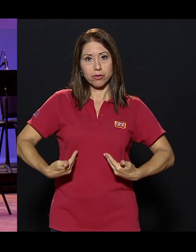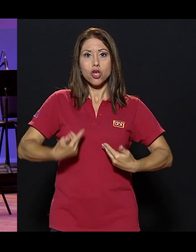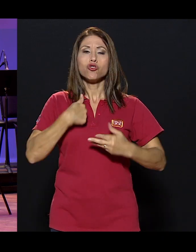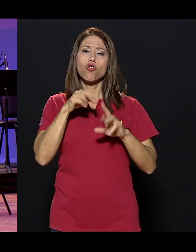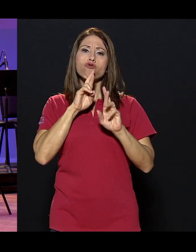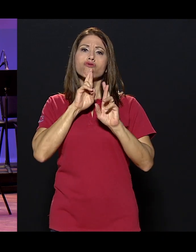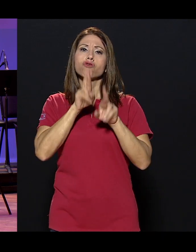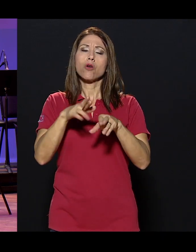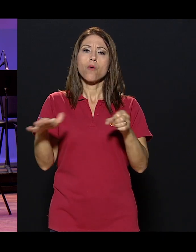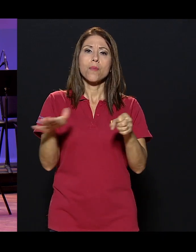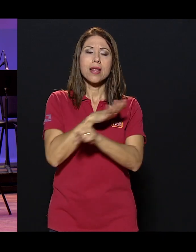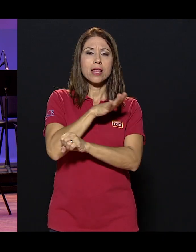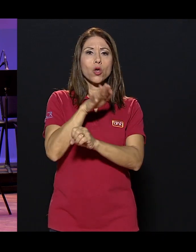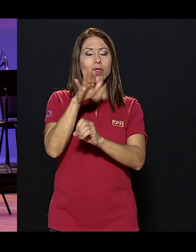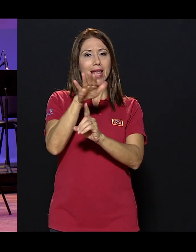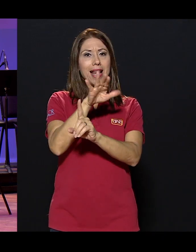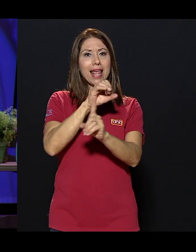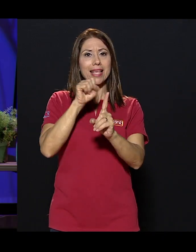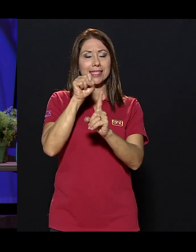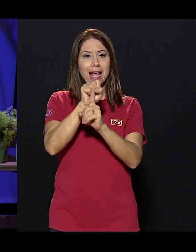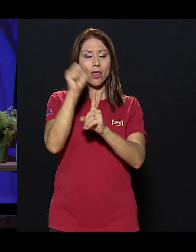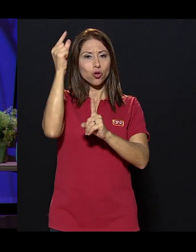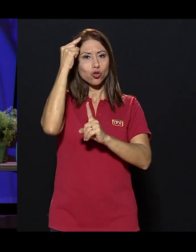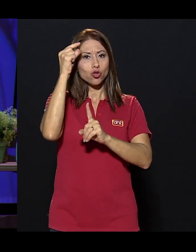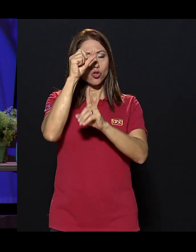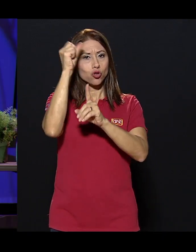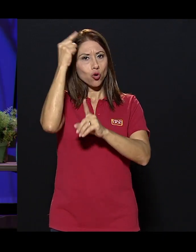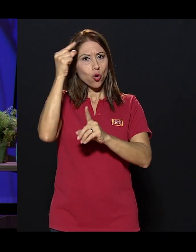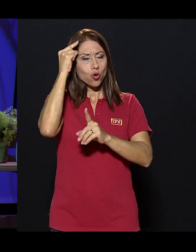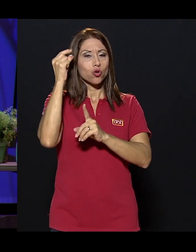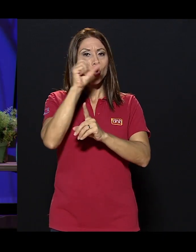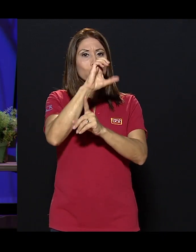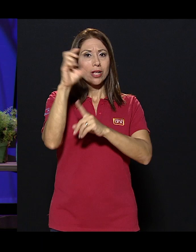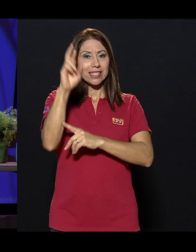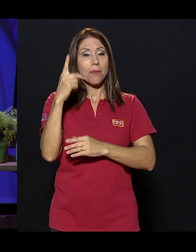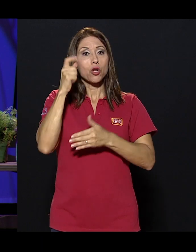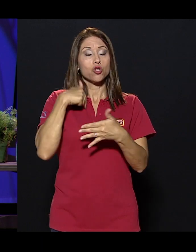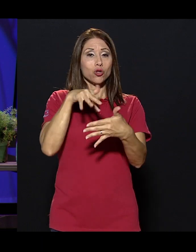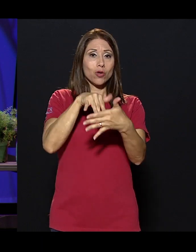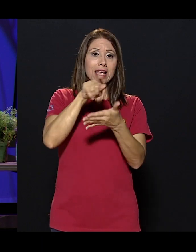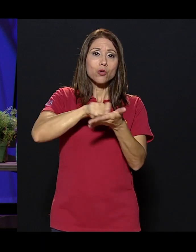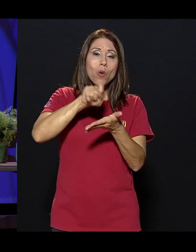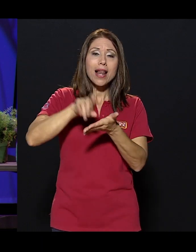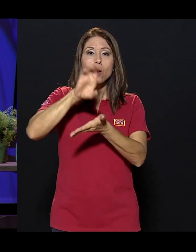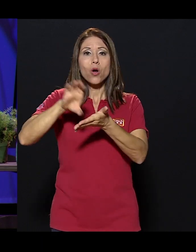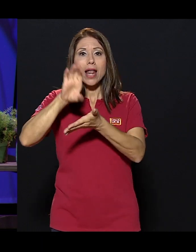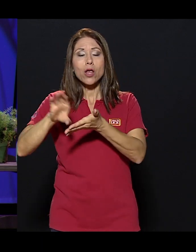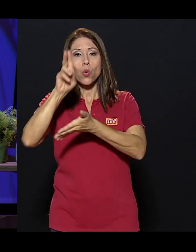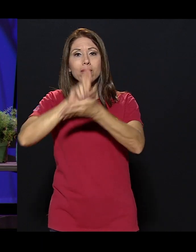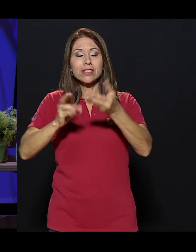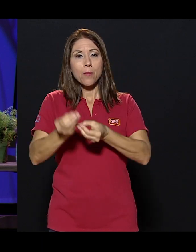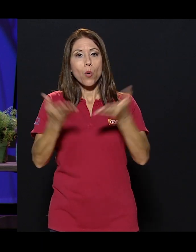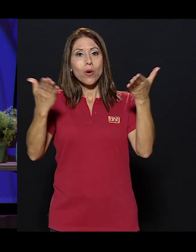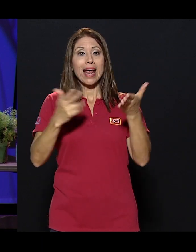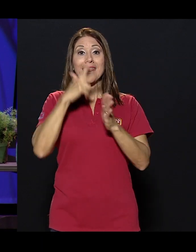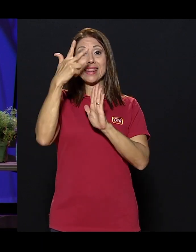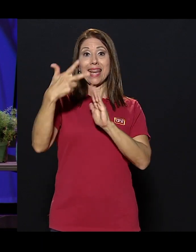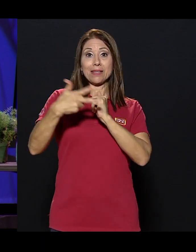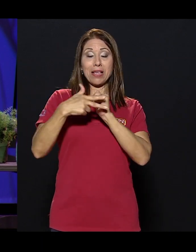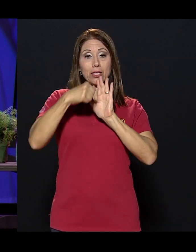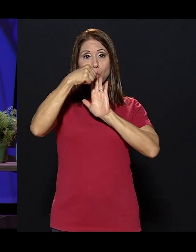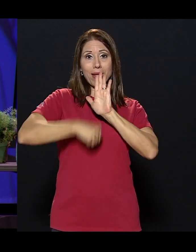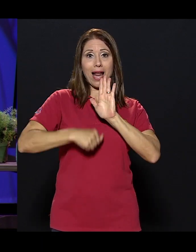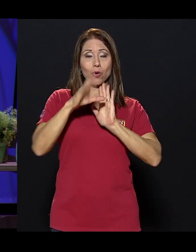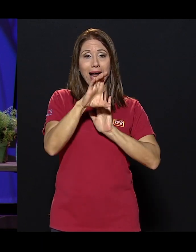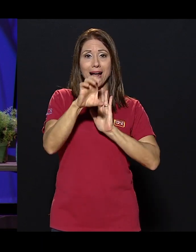producto completo del Estado Social costarricense, porque fui a escuela pública, colegio público, universidad pública, porque me operaron 3 veces en la Caja Costarricense del Seguro